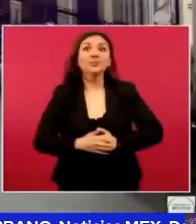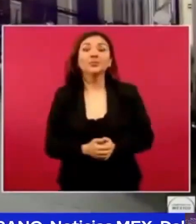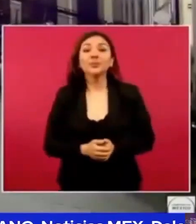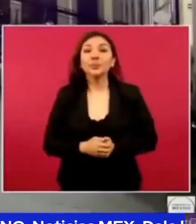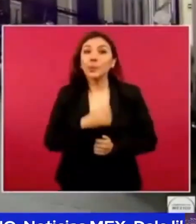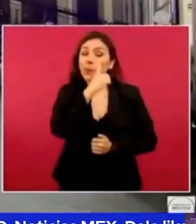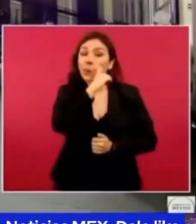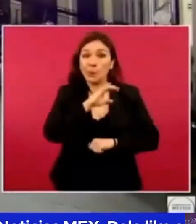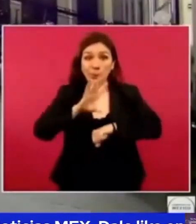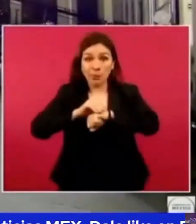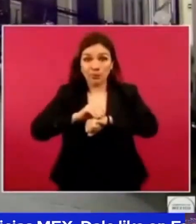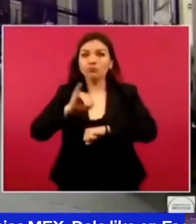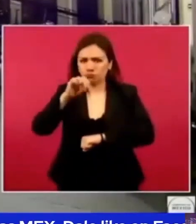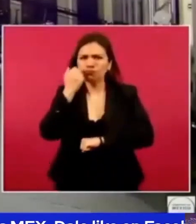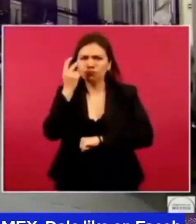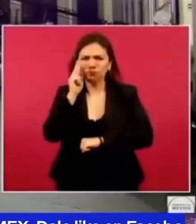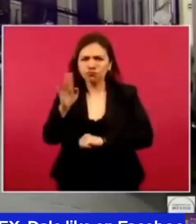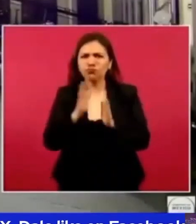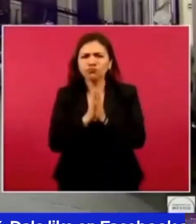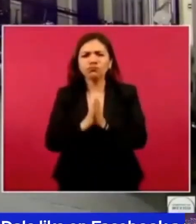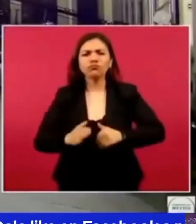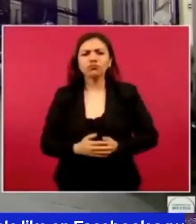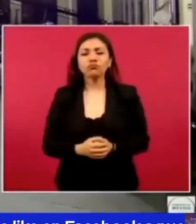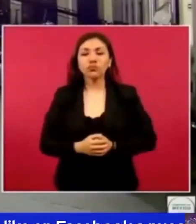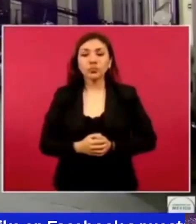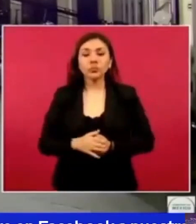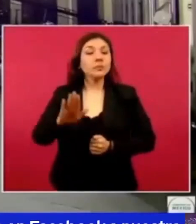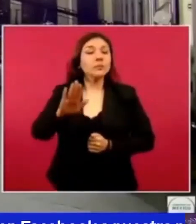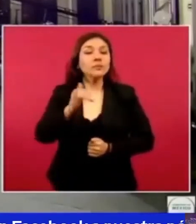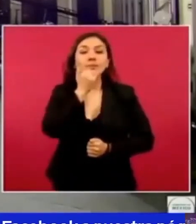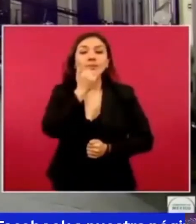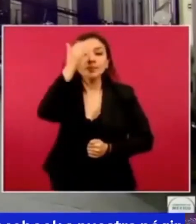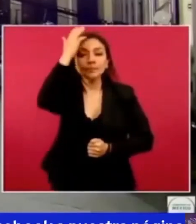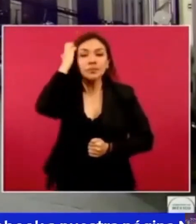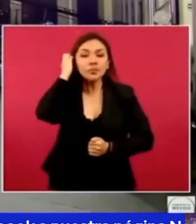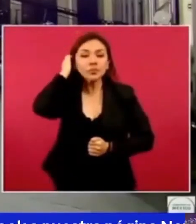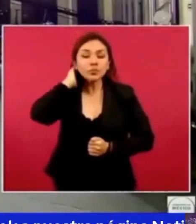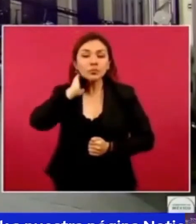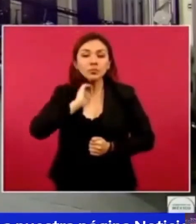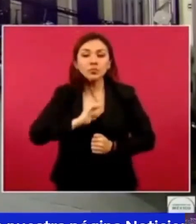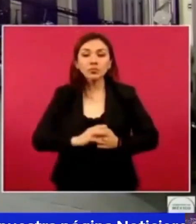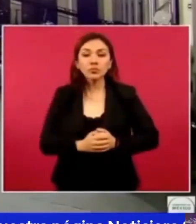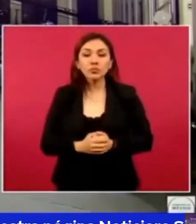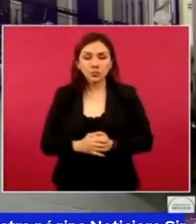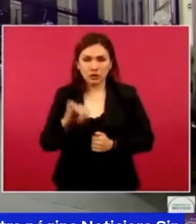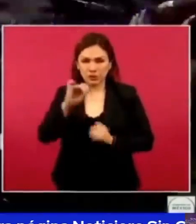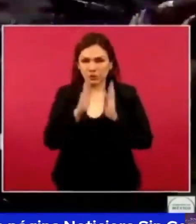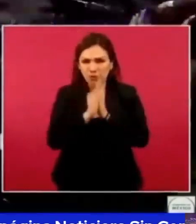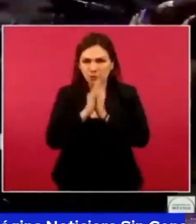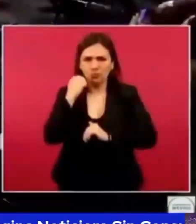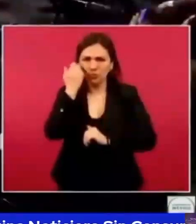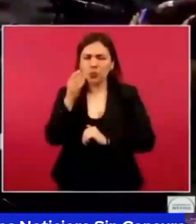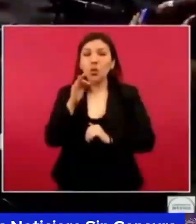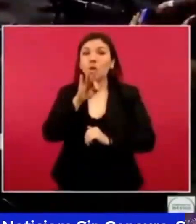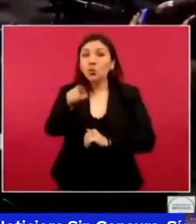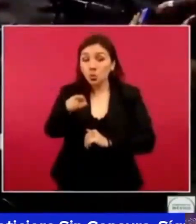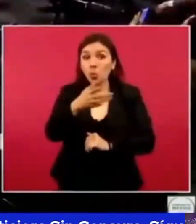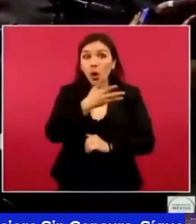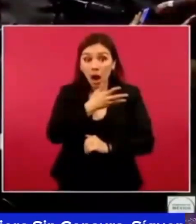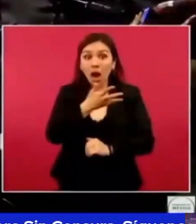Entonces, A ver, sí. Nada más que... Adelante. Te iba a decir si tú